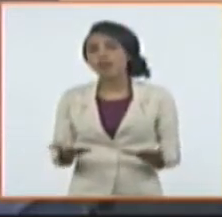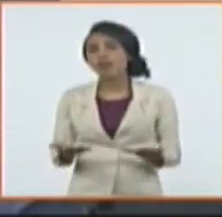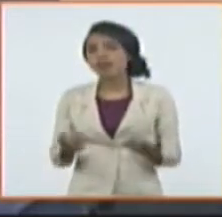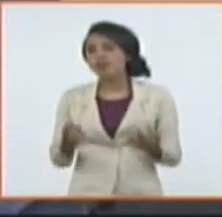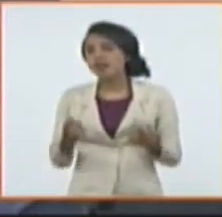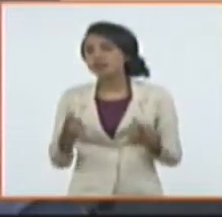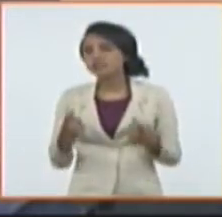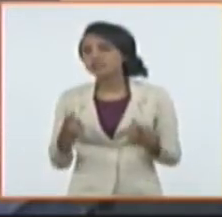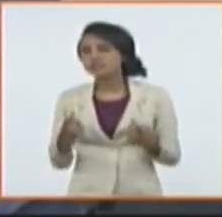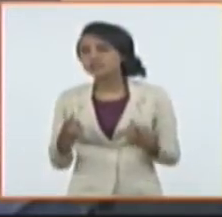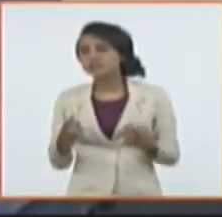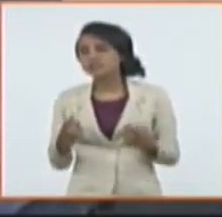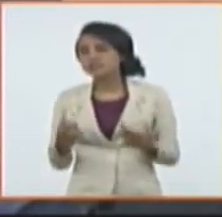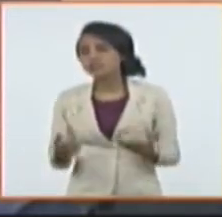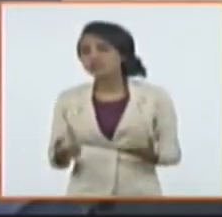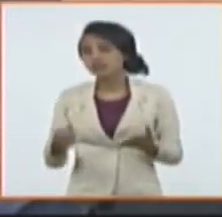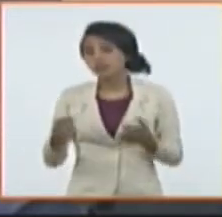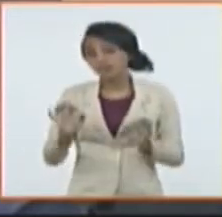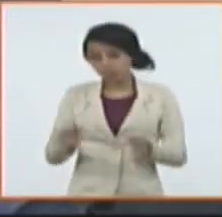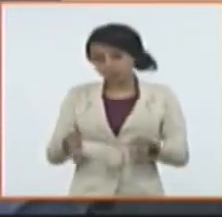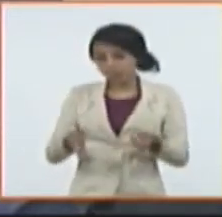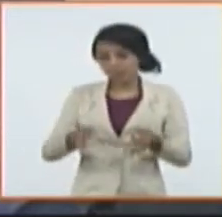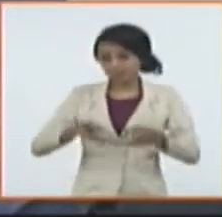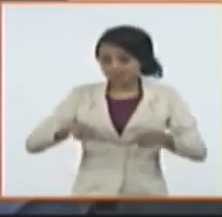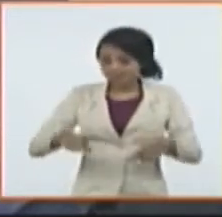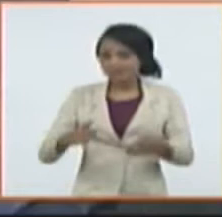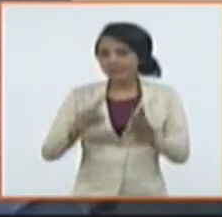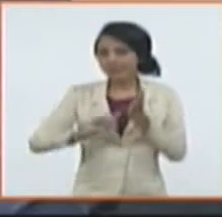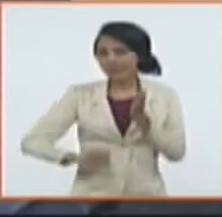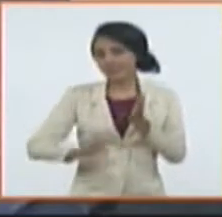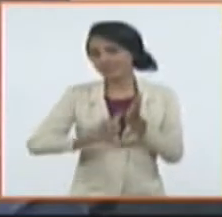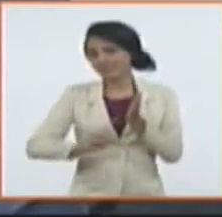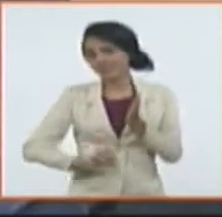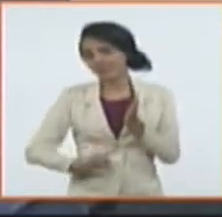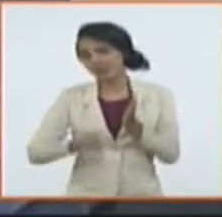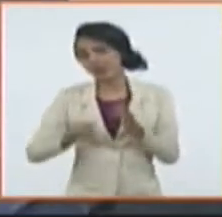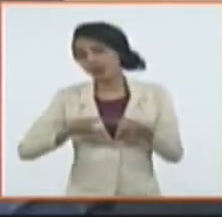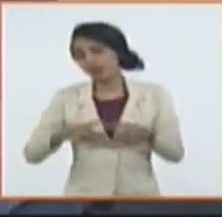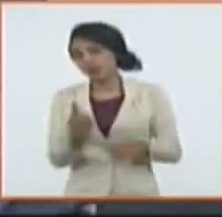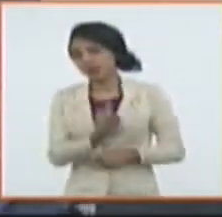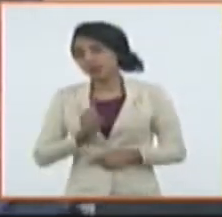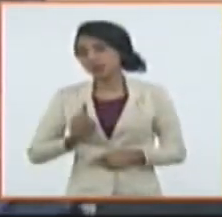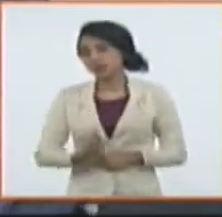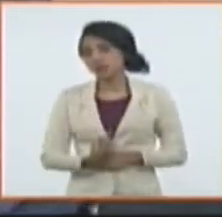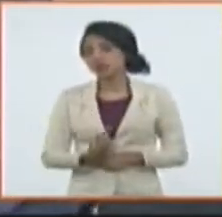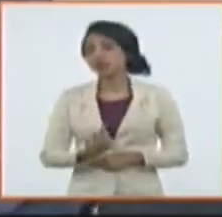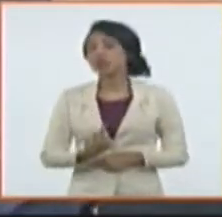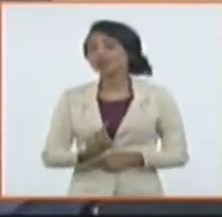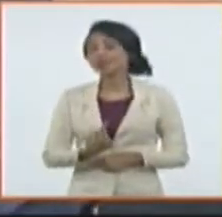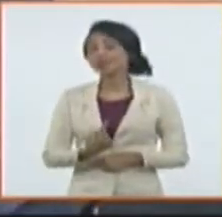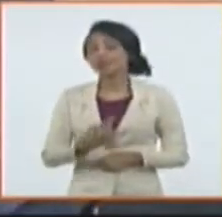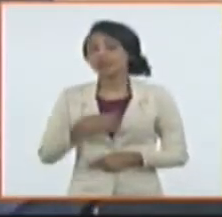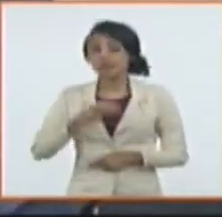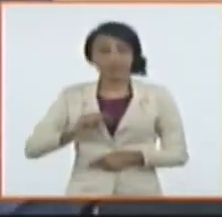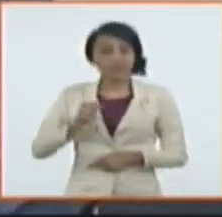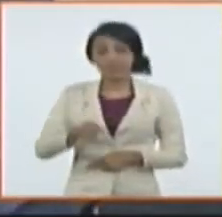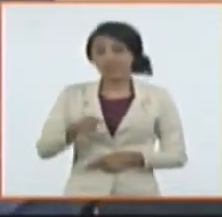la generación eléctrica. Por eso estamos sufriendo reiteradas y casi diarias